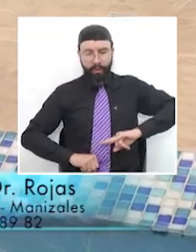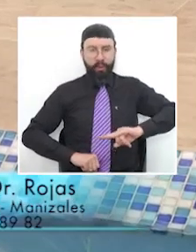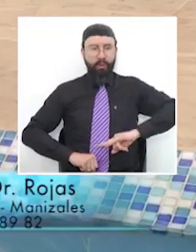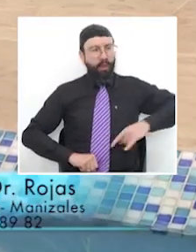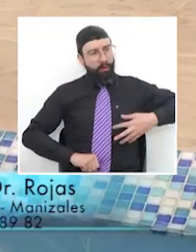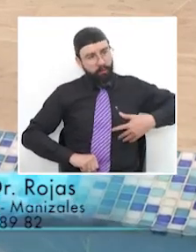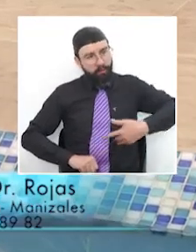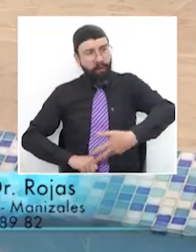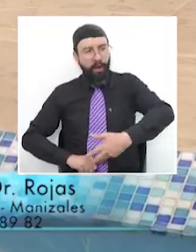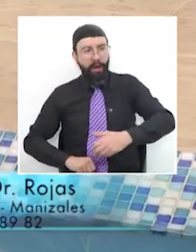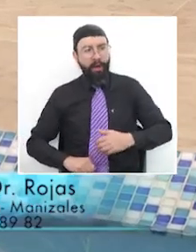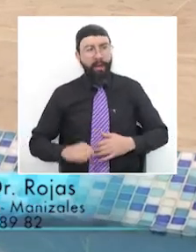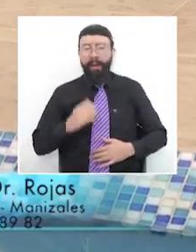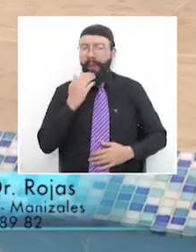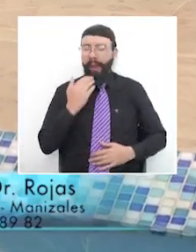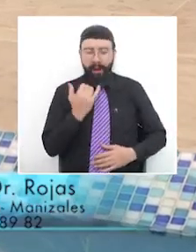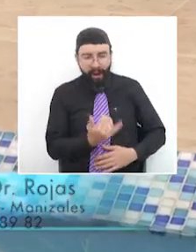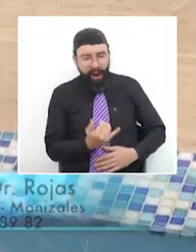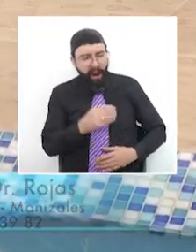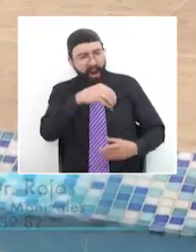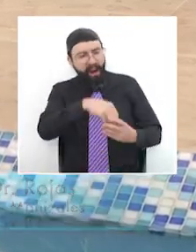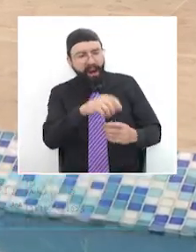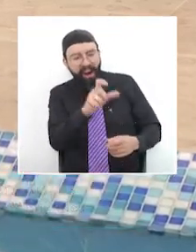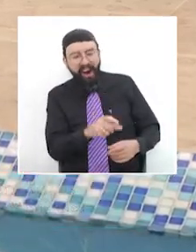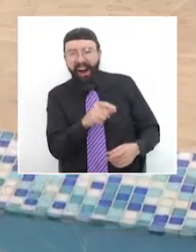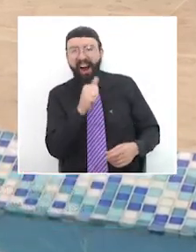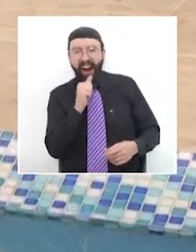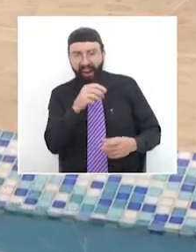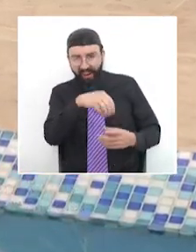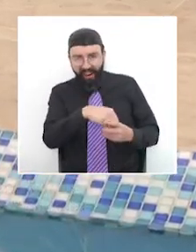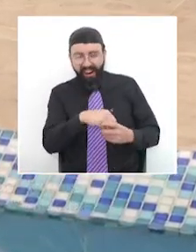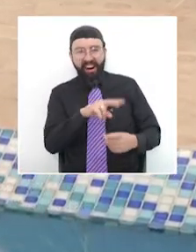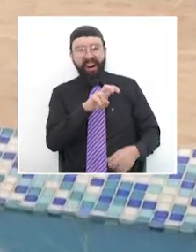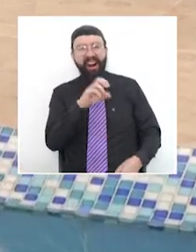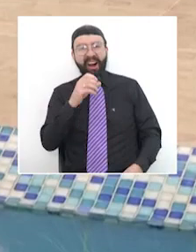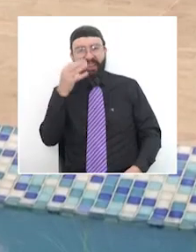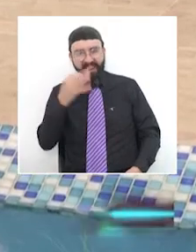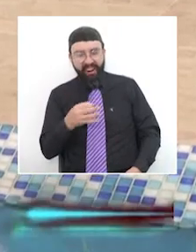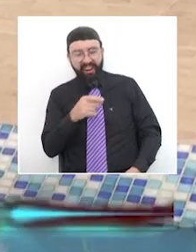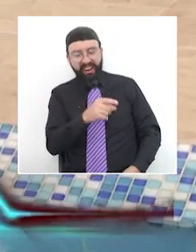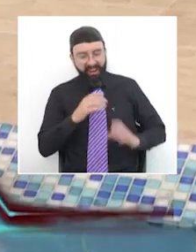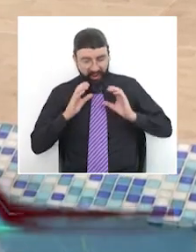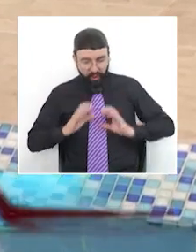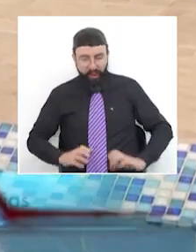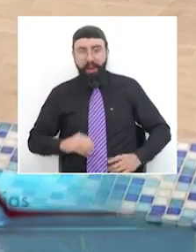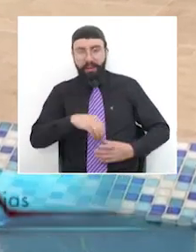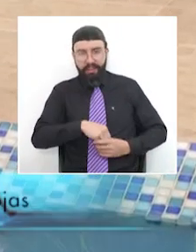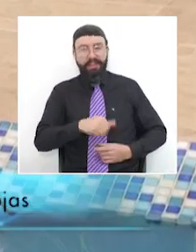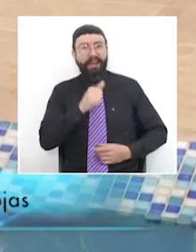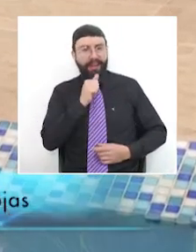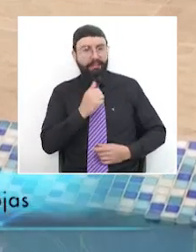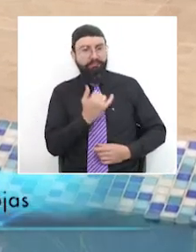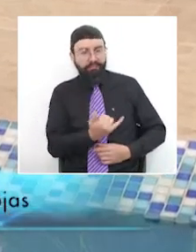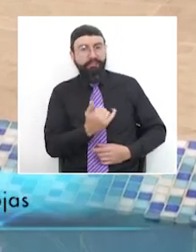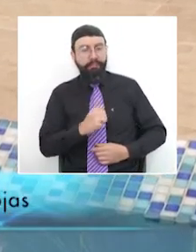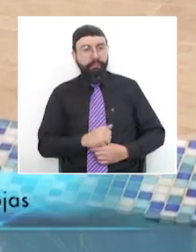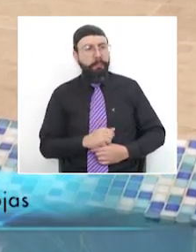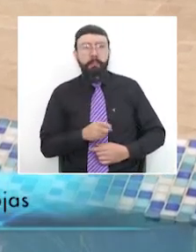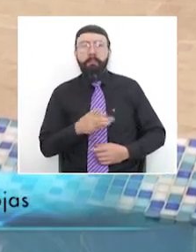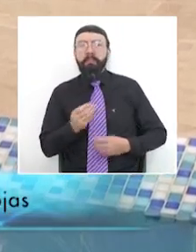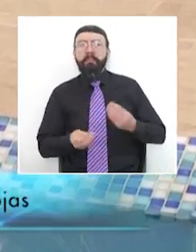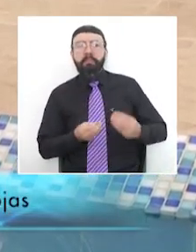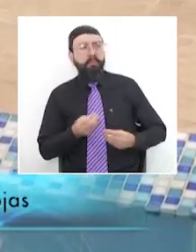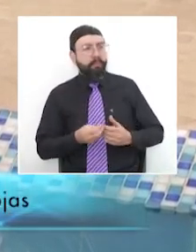paciente, en su mayoría líquido, el 70% de nuestro organismo es agua.